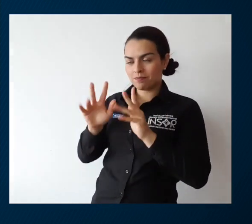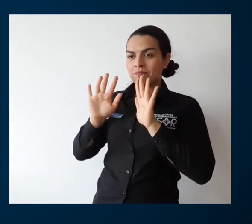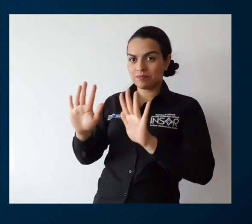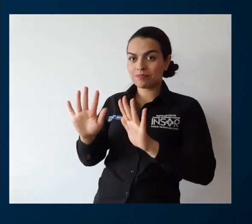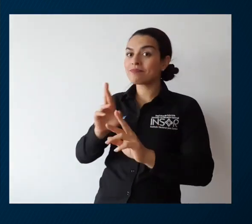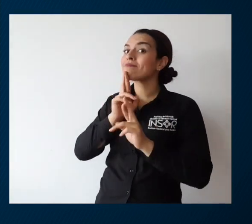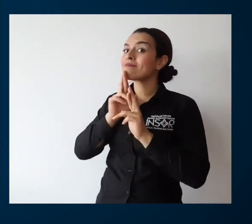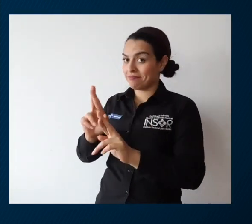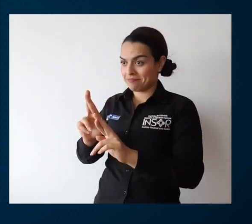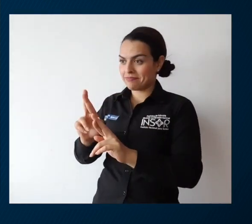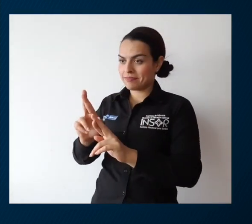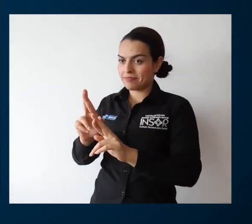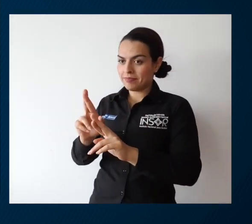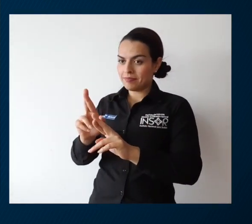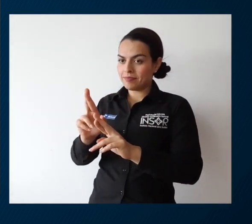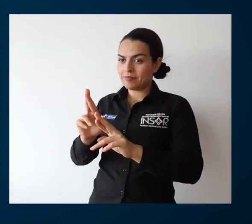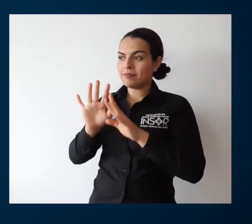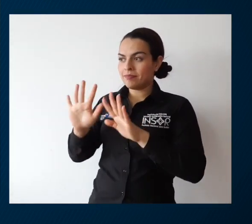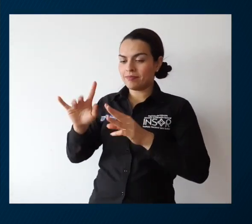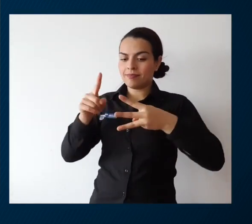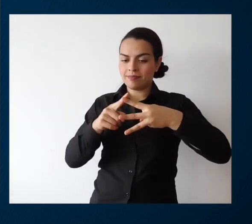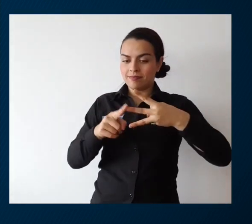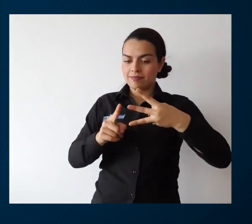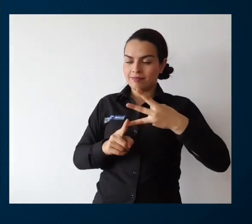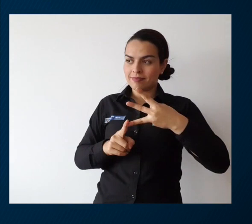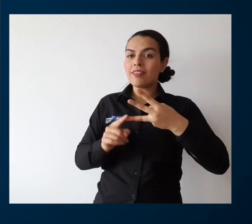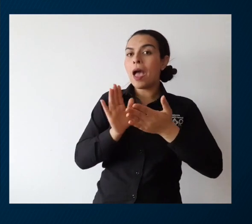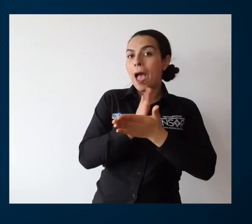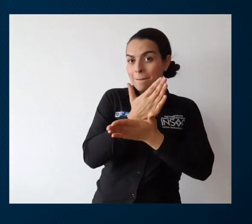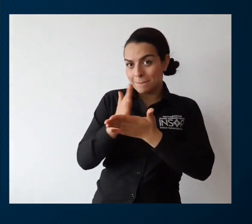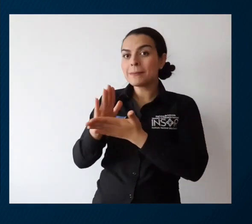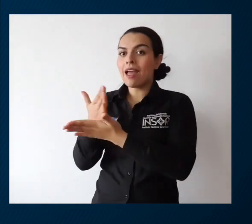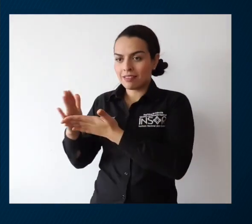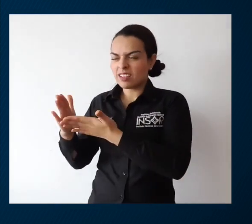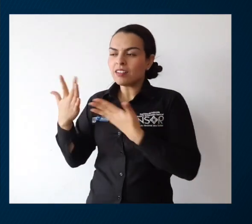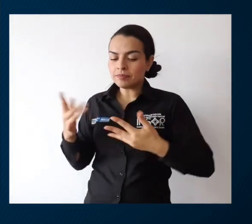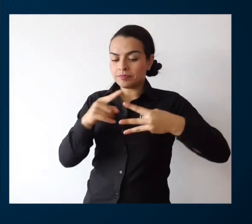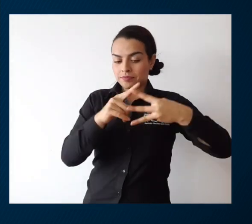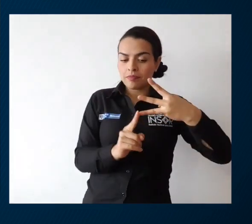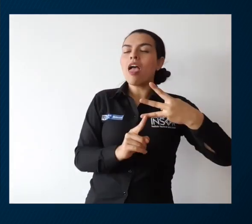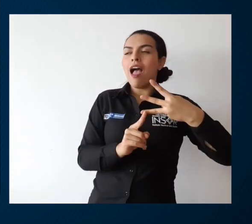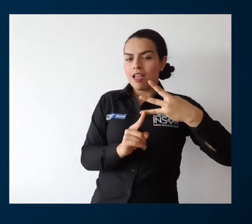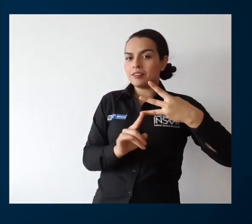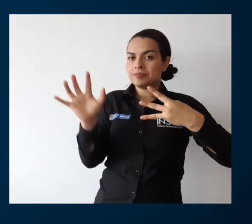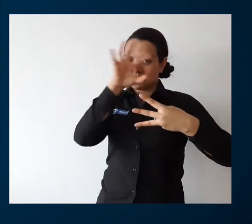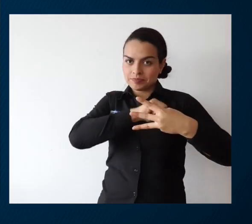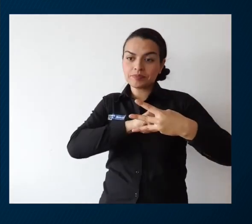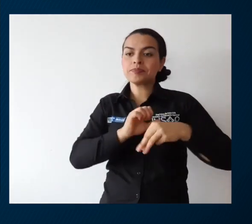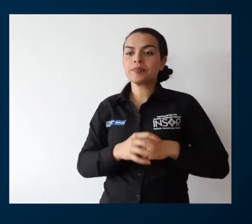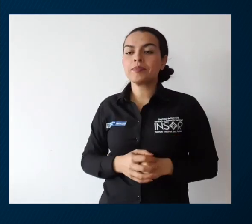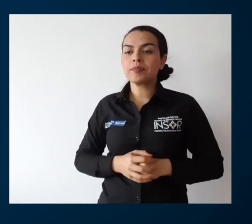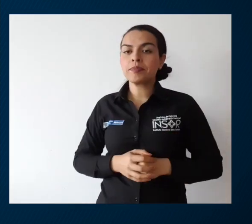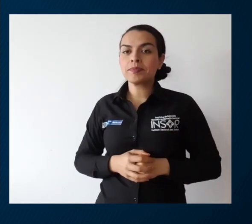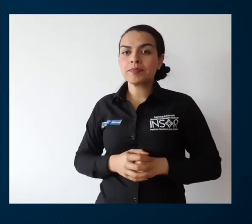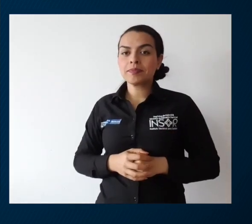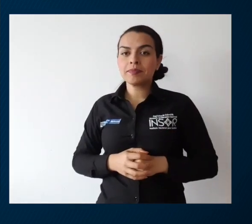yo segmentaría la respuesta en 3 espacios distintos donde nos facilita un poco